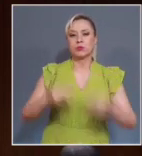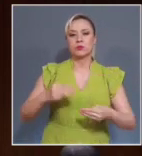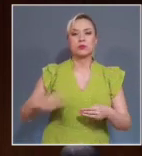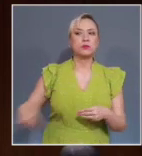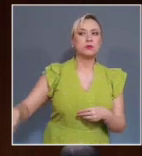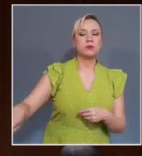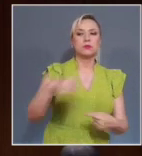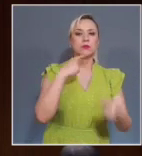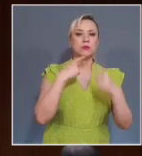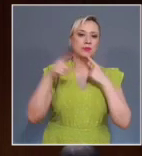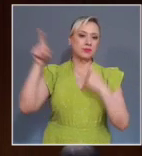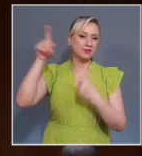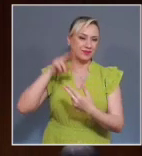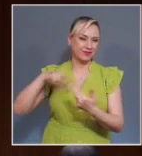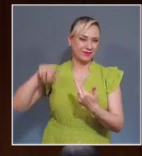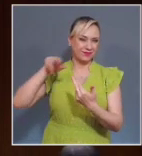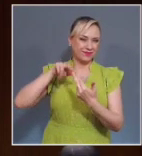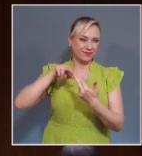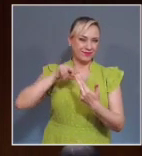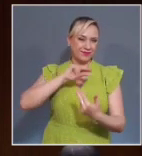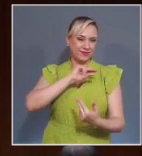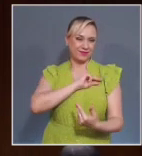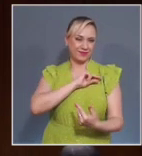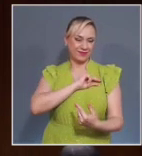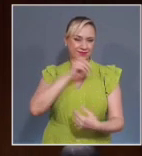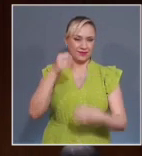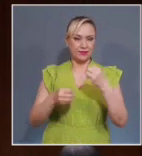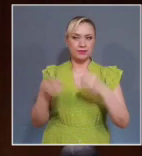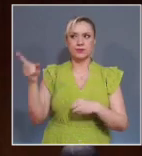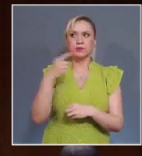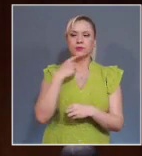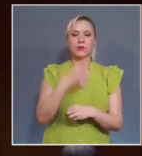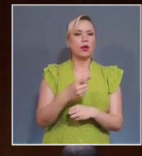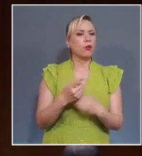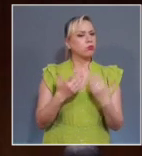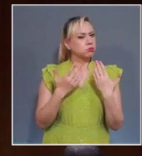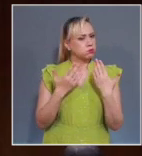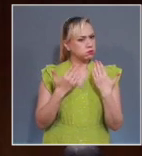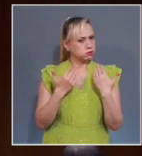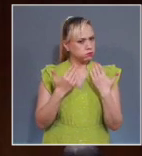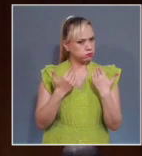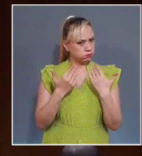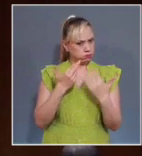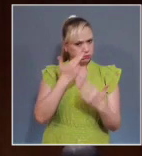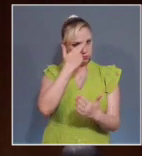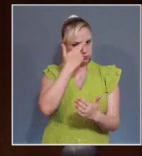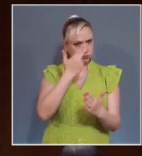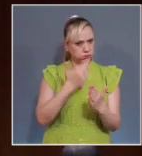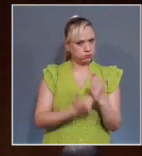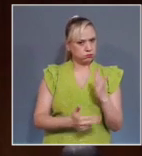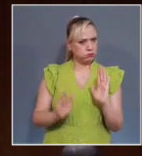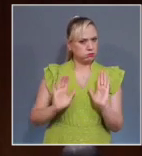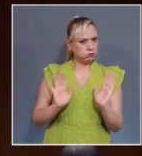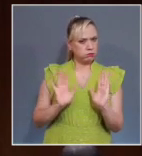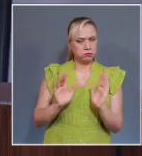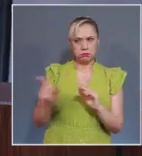Regional Especializada que había determinado la inexistencia de las infracciones atribuidas al funcionario